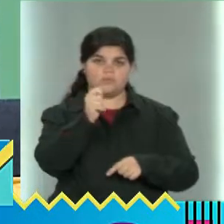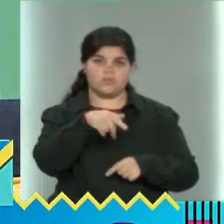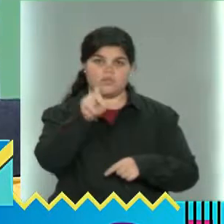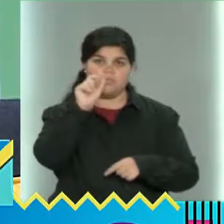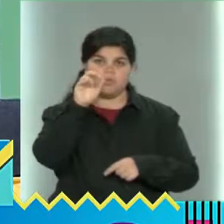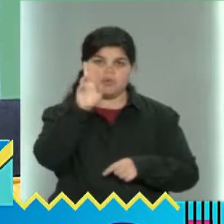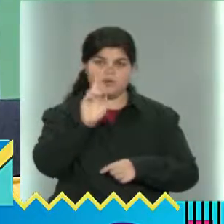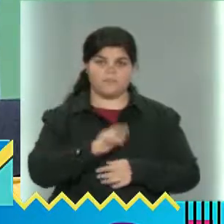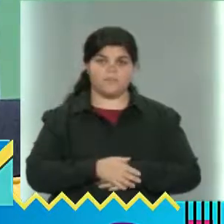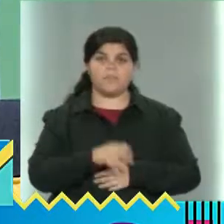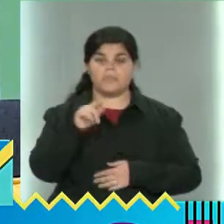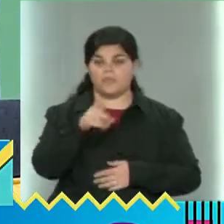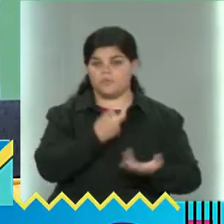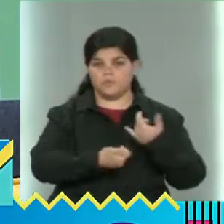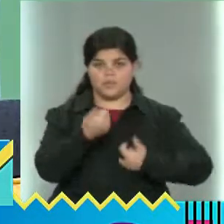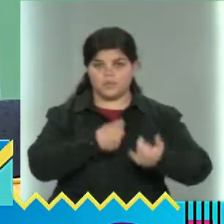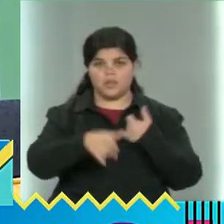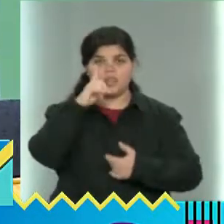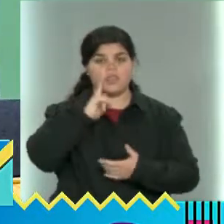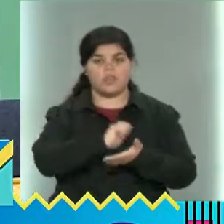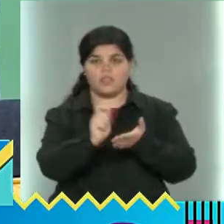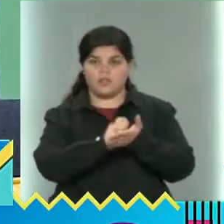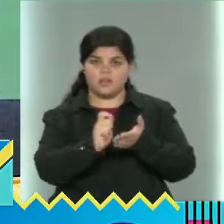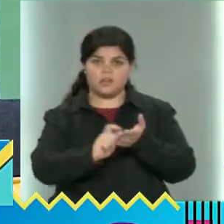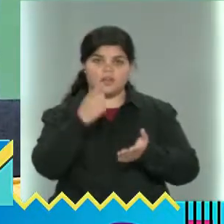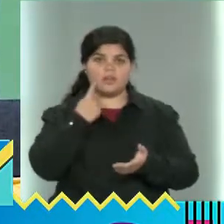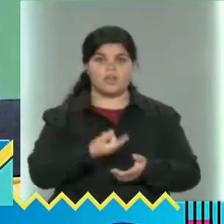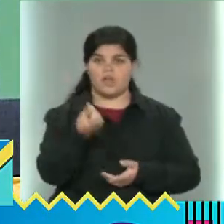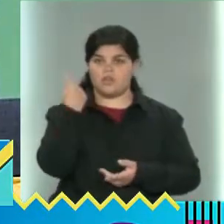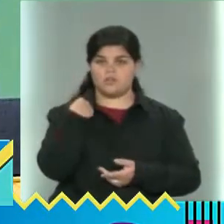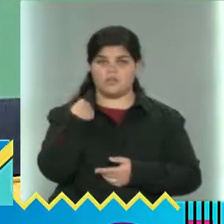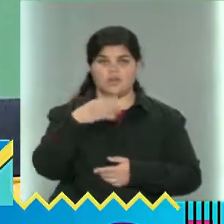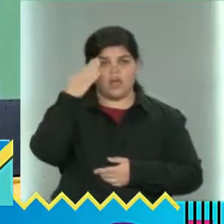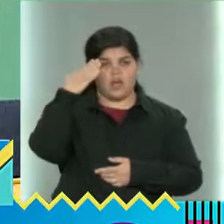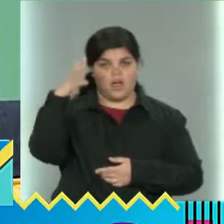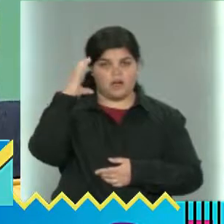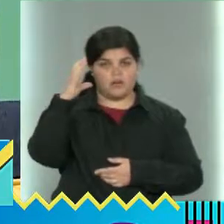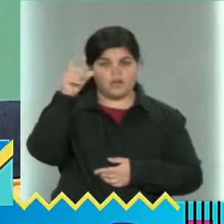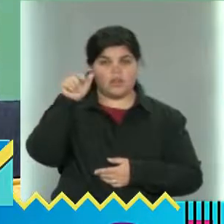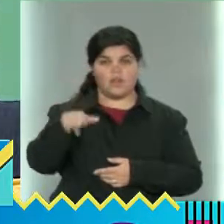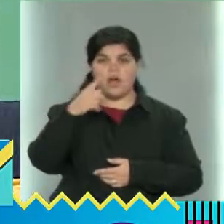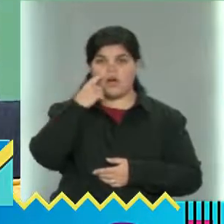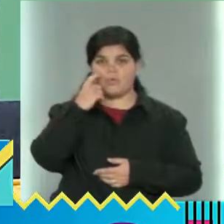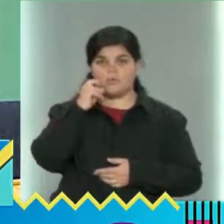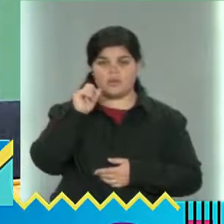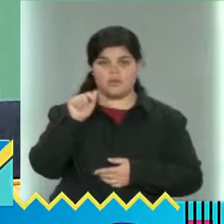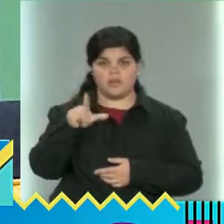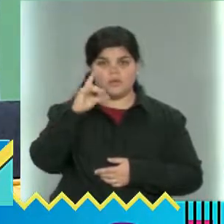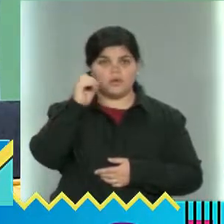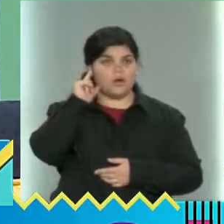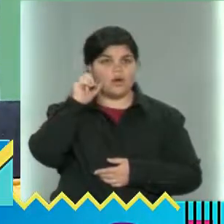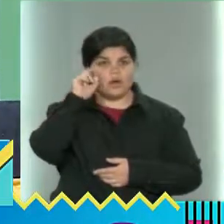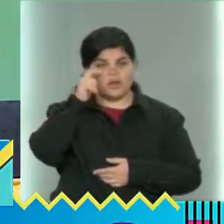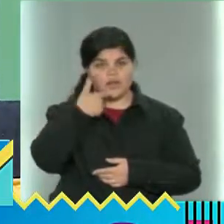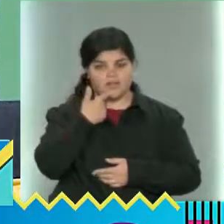www.universidad.com.ar. Como bien decías, el Día del Escritor en el día de ayer, en homenaje al natalicio de Lugones y el placer de tener hoy entre